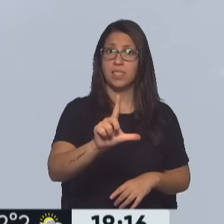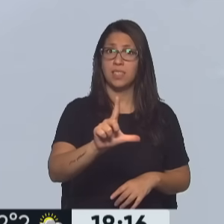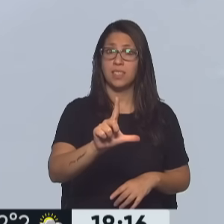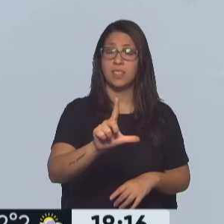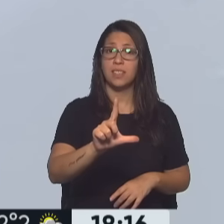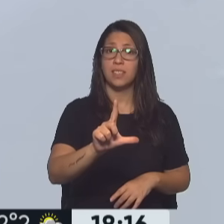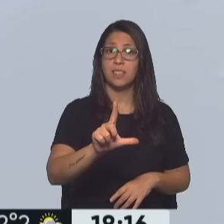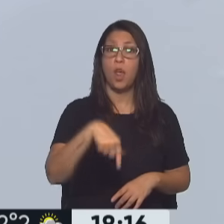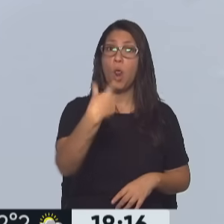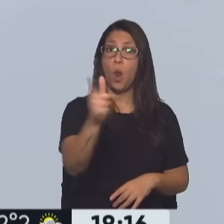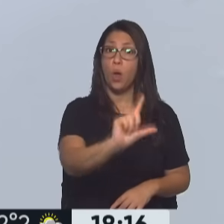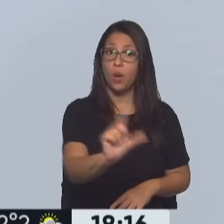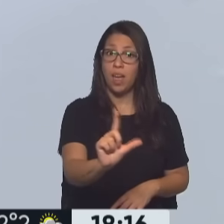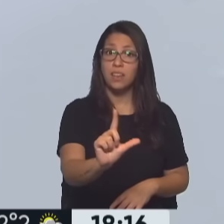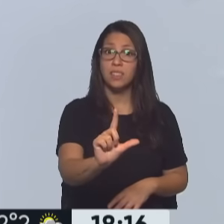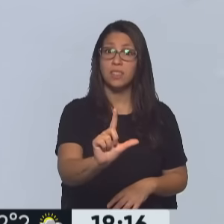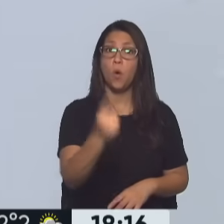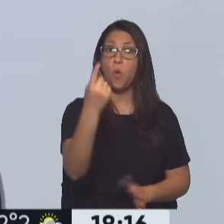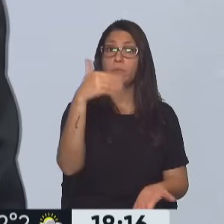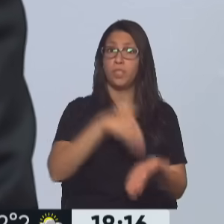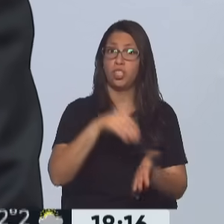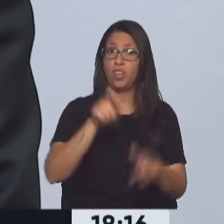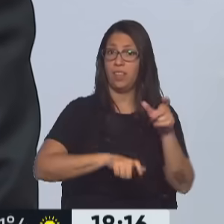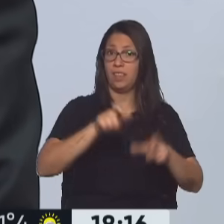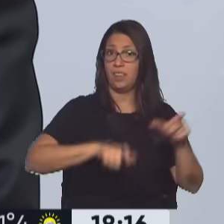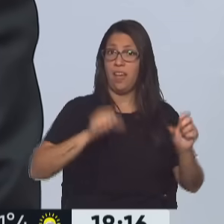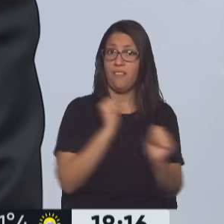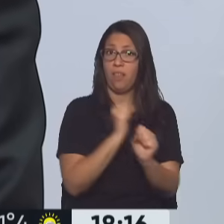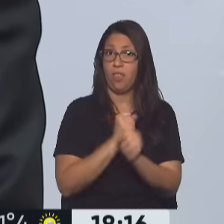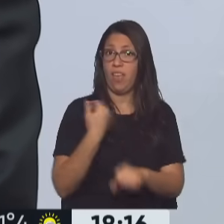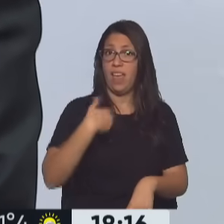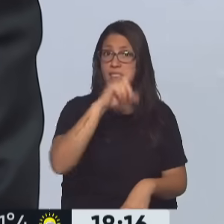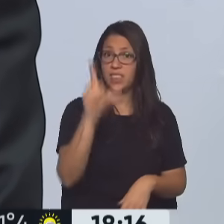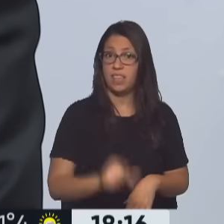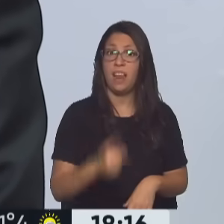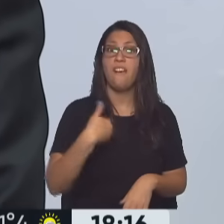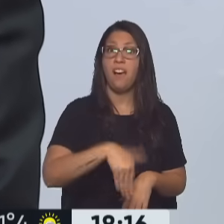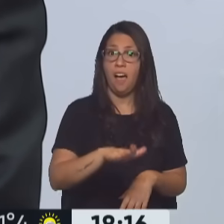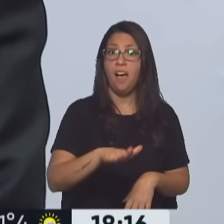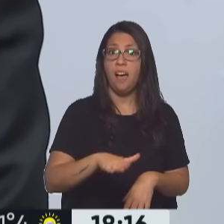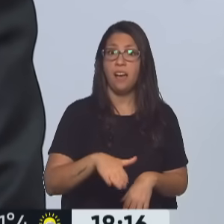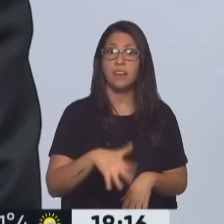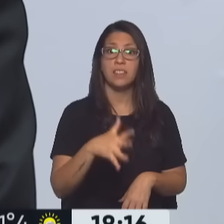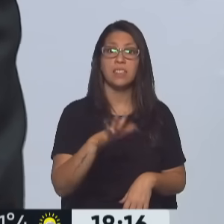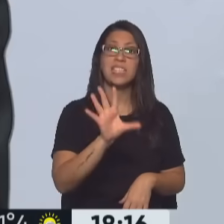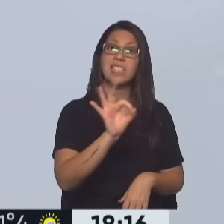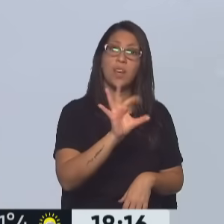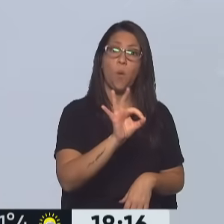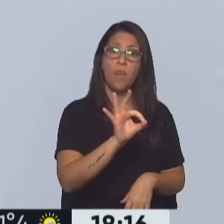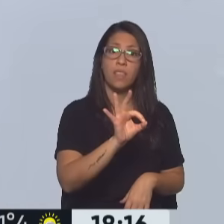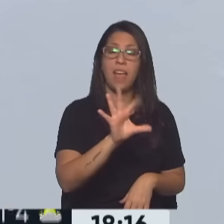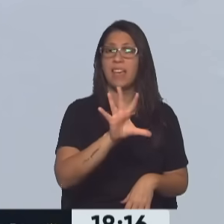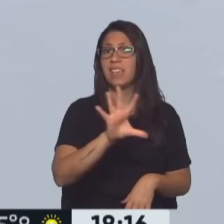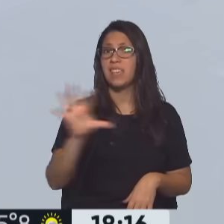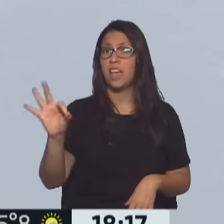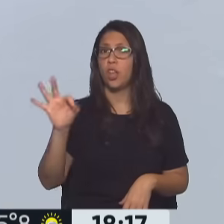El lunes, más de 1 millón de trabajadores argentinos van a recibir entre 50 y